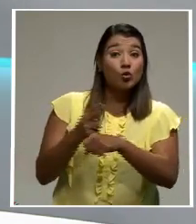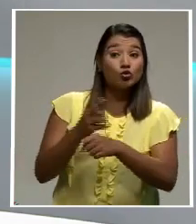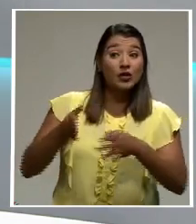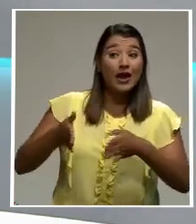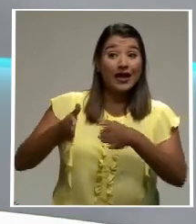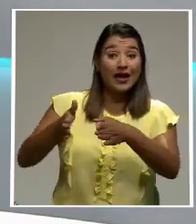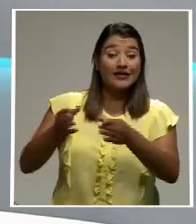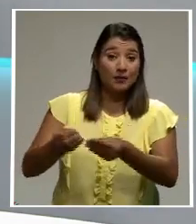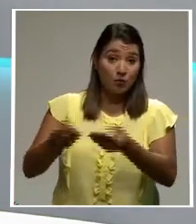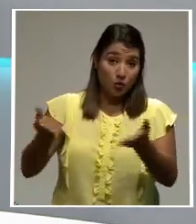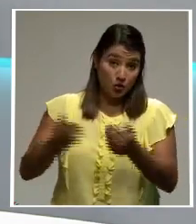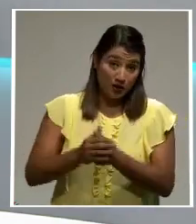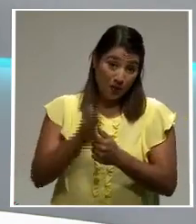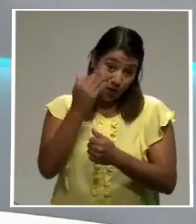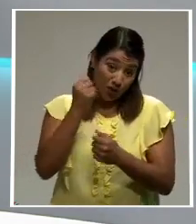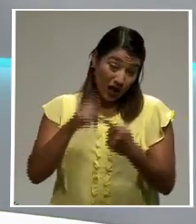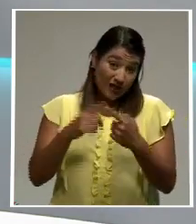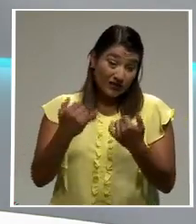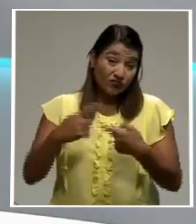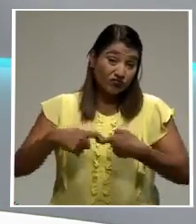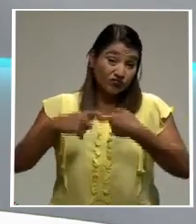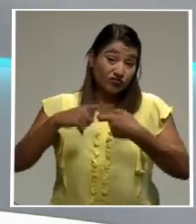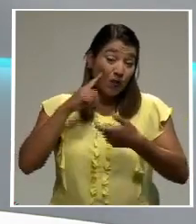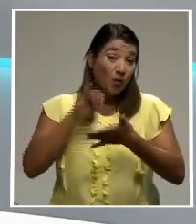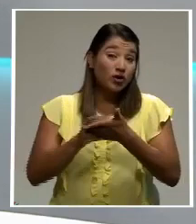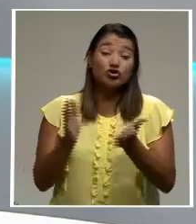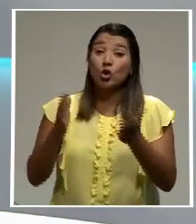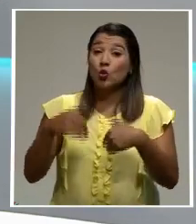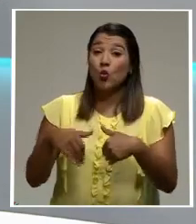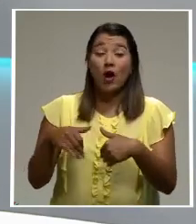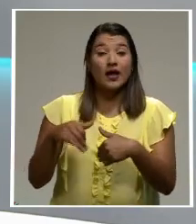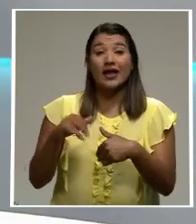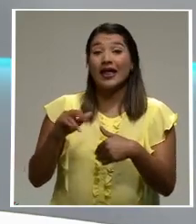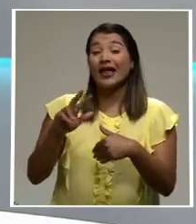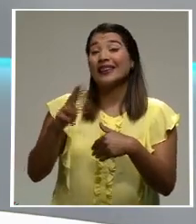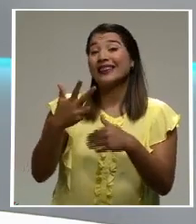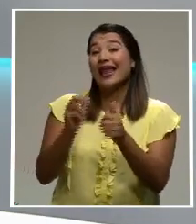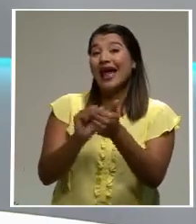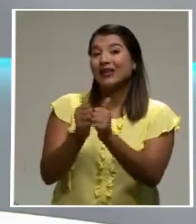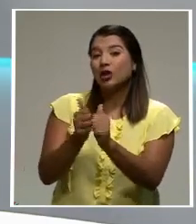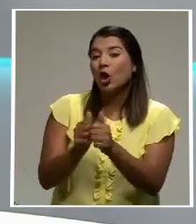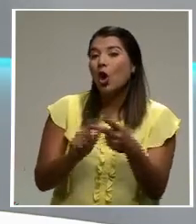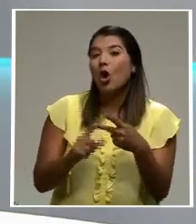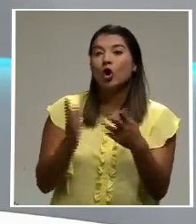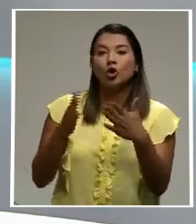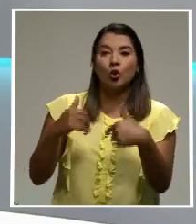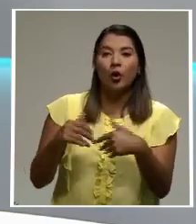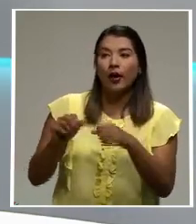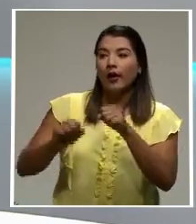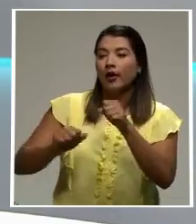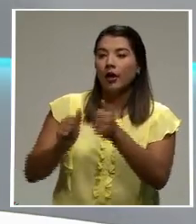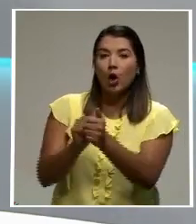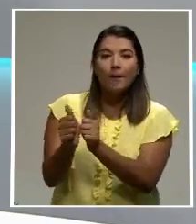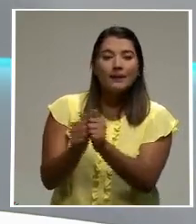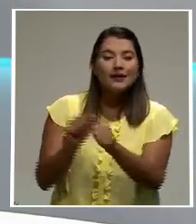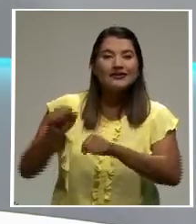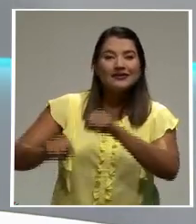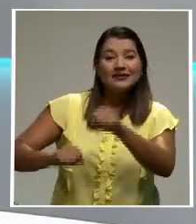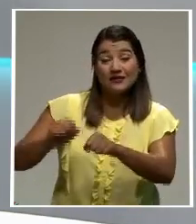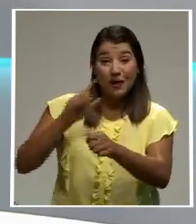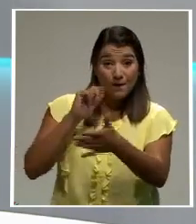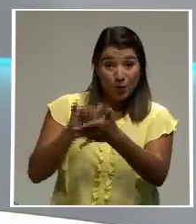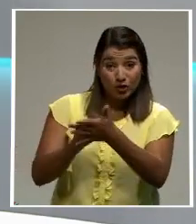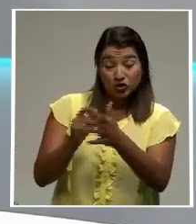no hay ciclismo, no hay atletismo de ruta, no hay triatlón. Entonces más bien sienten que es como una oportunidad de tener